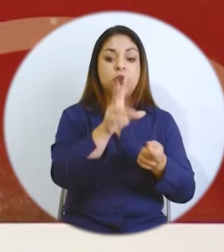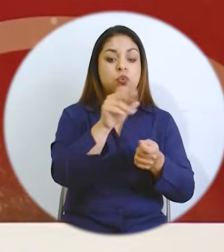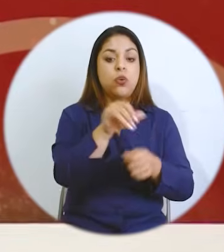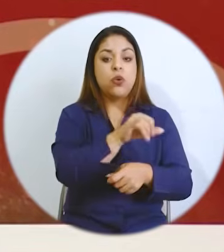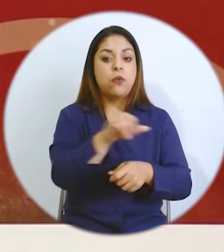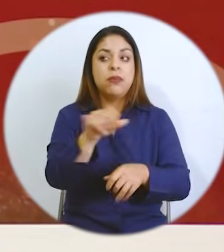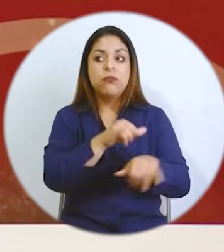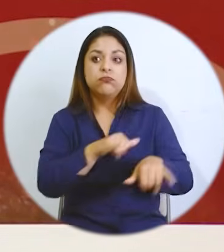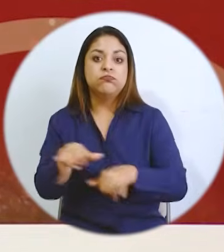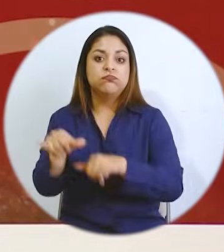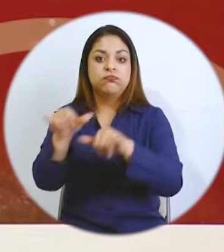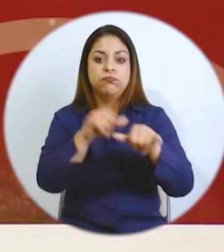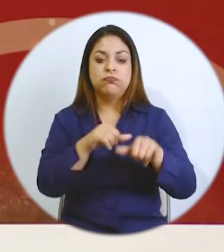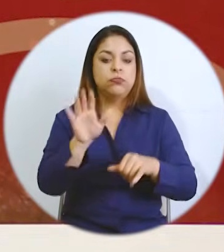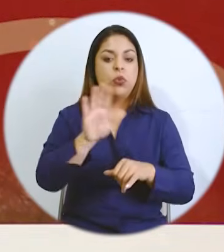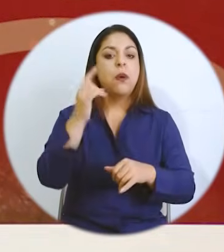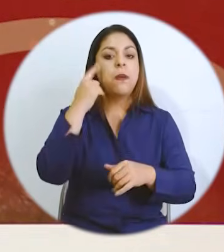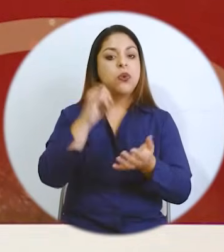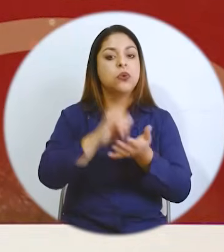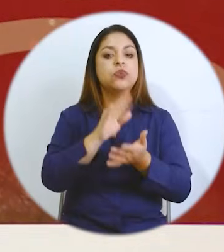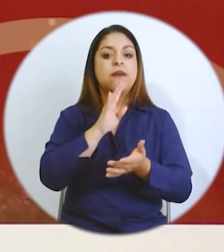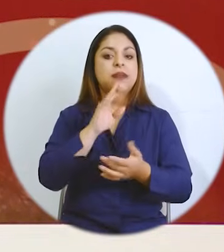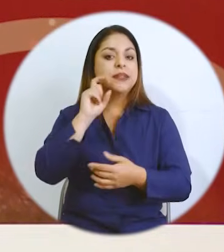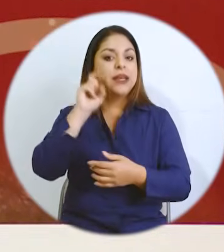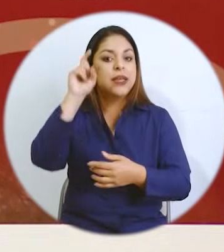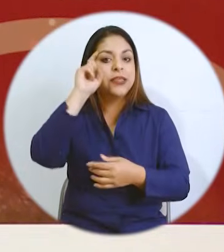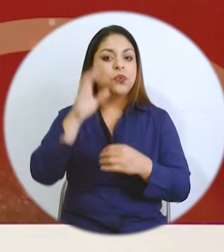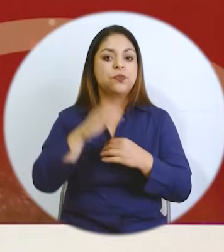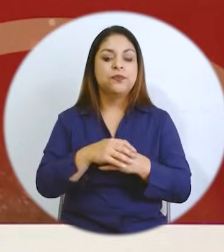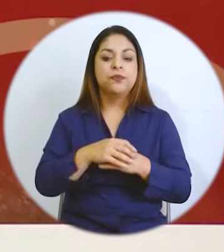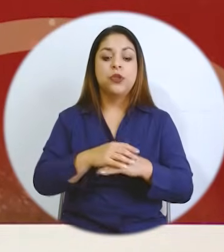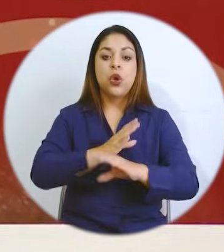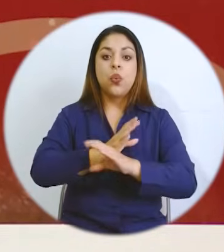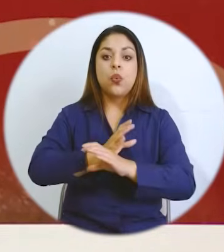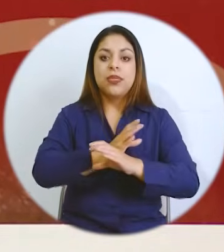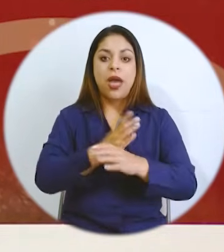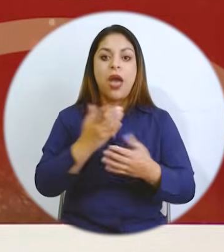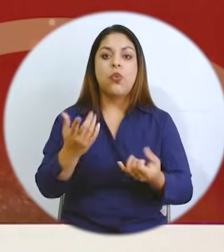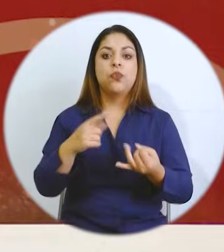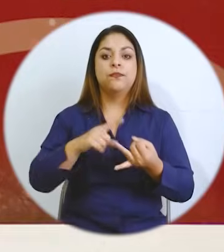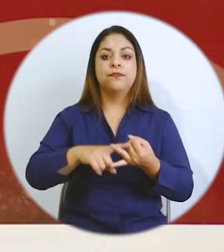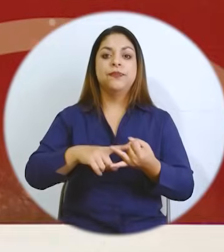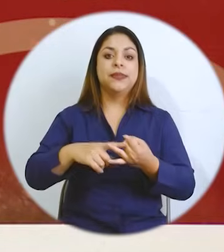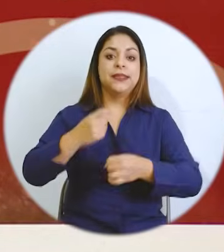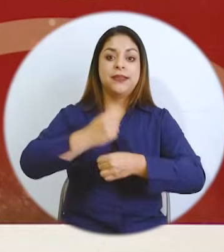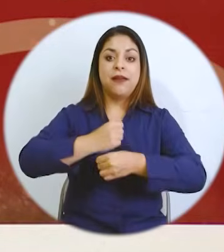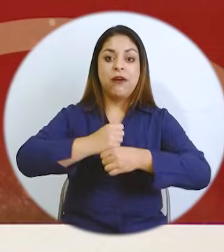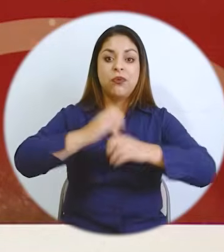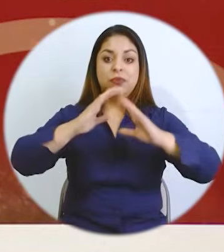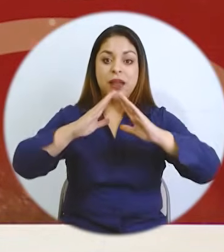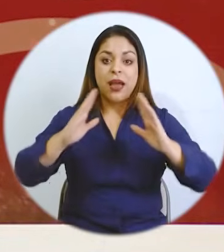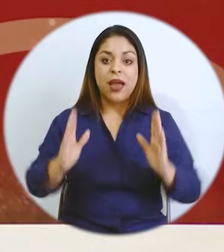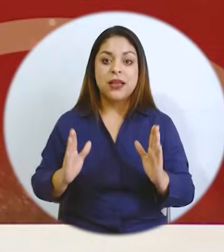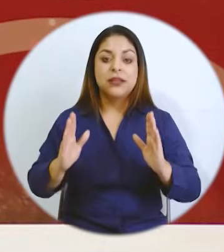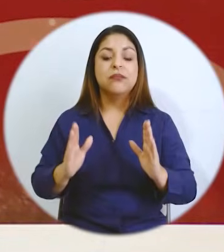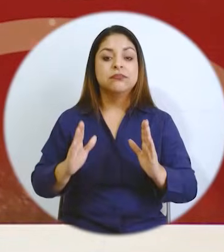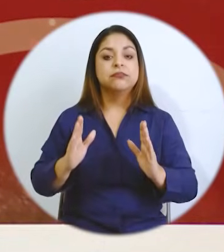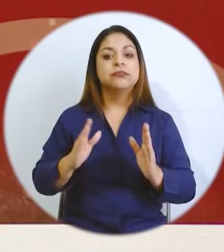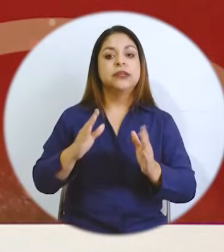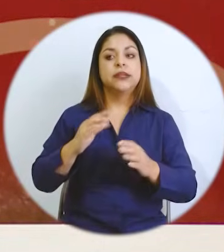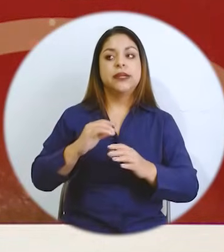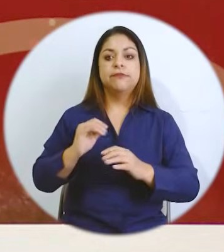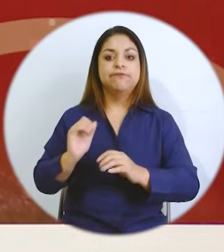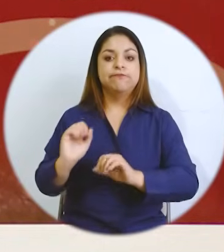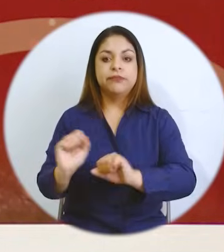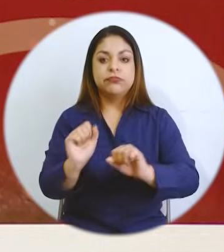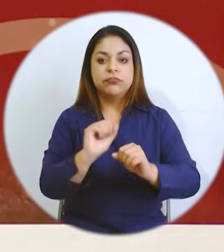las personas, y por eso es que es muy importante hablar de género. El cuidado, la distribución del trabajo en el hogar, el trabajo doméstico lastimosamente